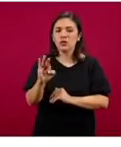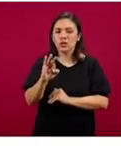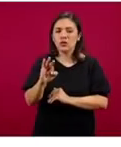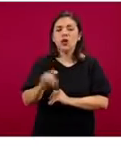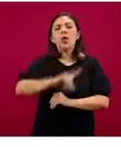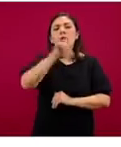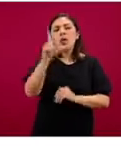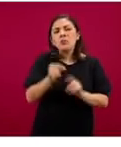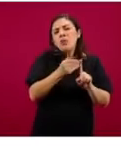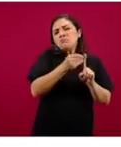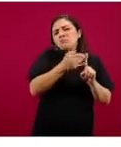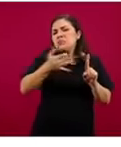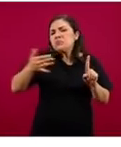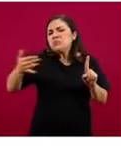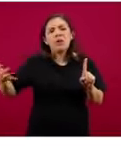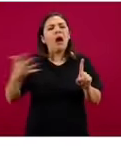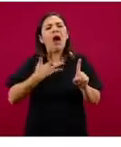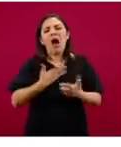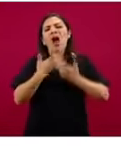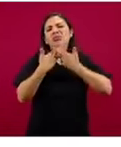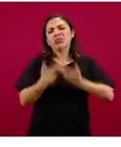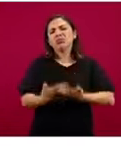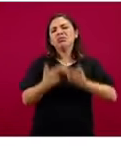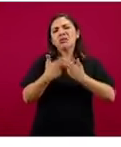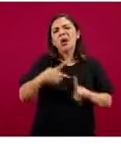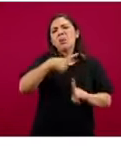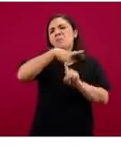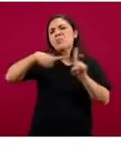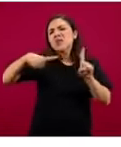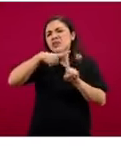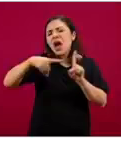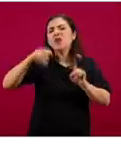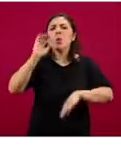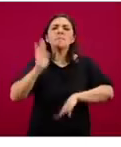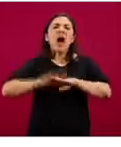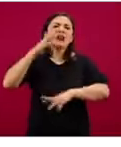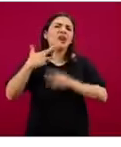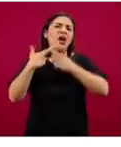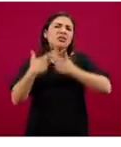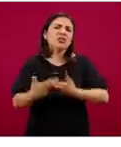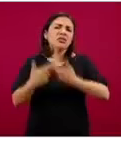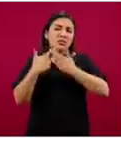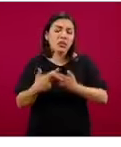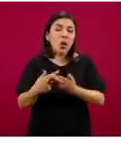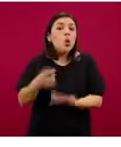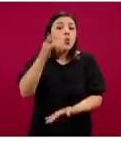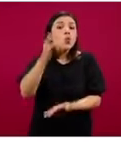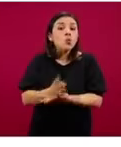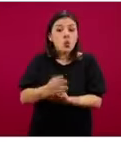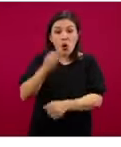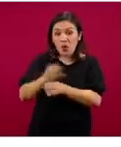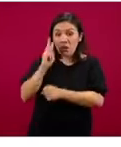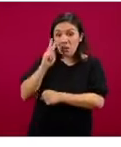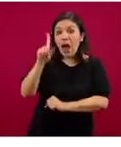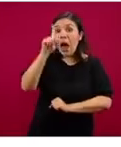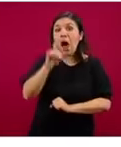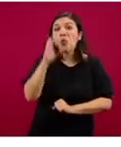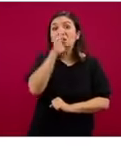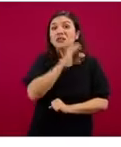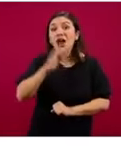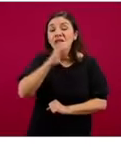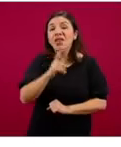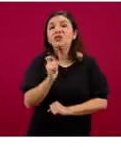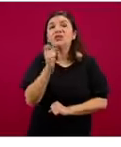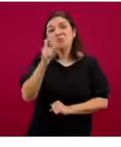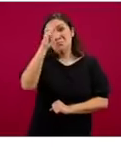50%, y después todas las demás tendrían una disponibilidad de la mitad o más de sus camas, siendo solamente, en este caso, Aguascalientes la